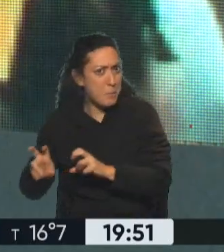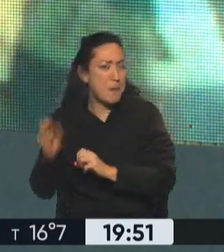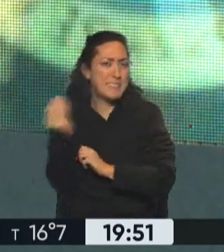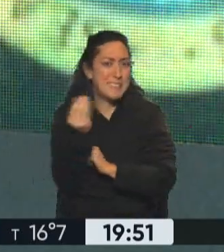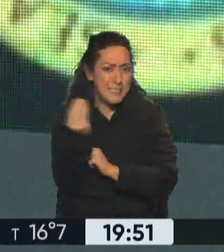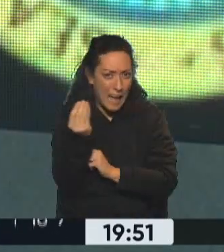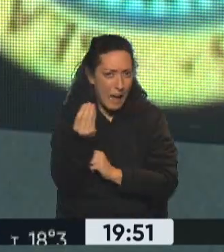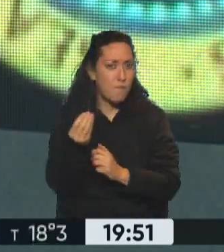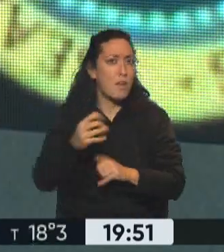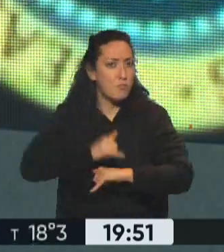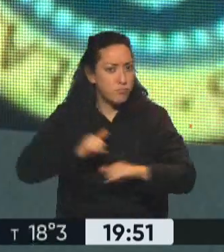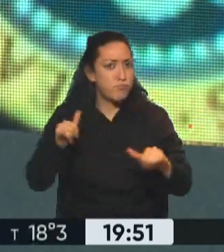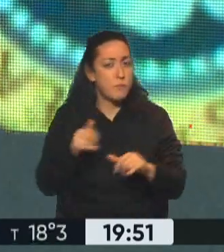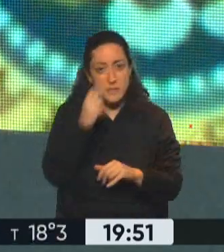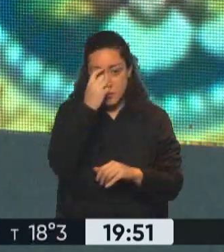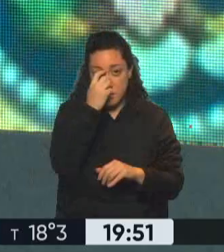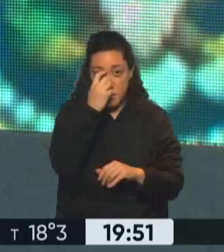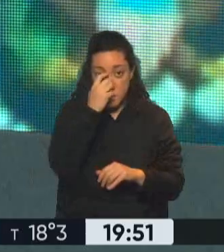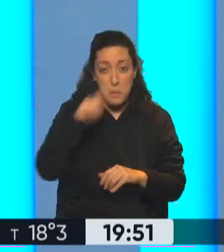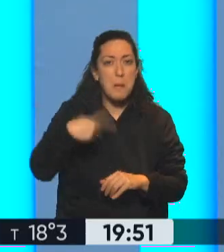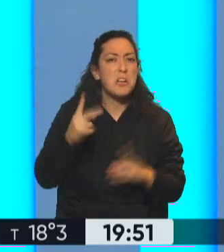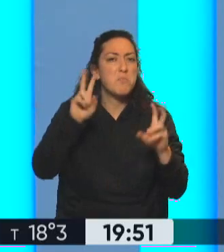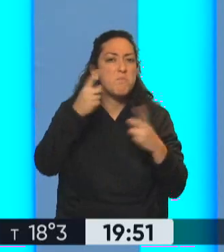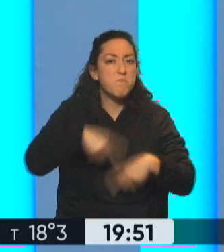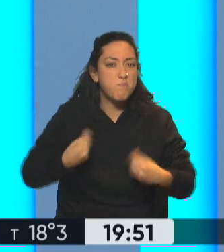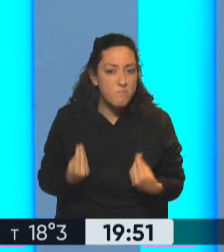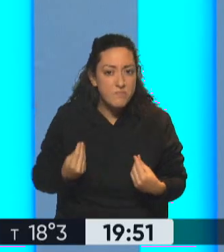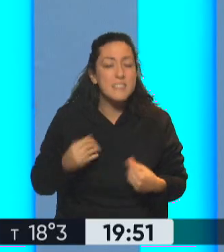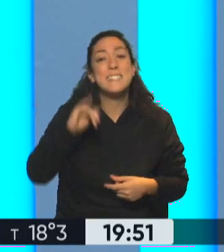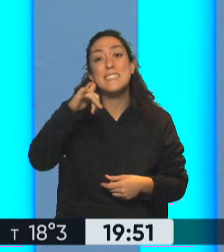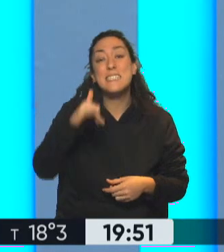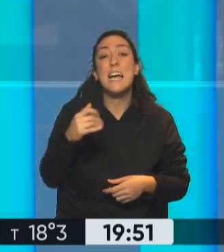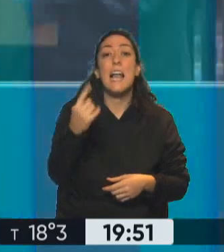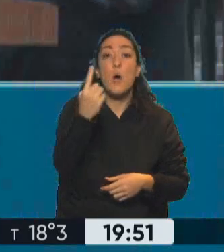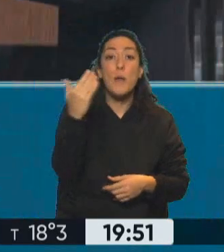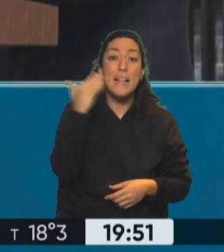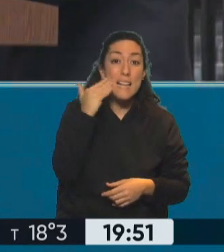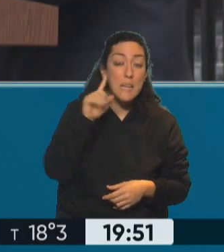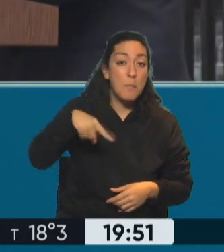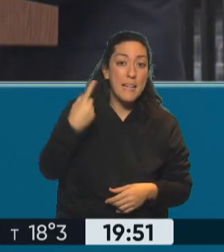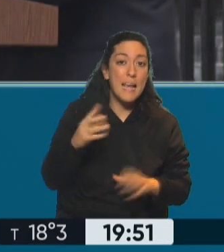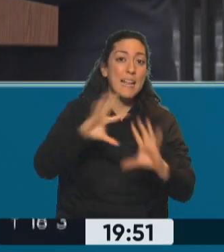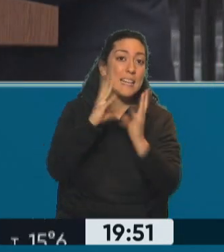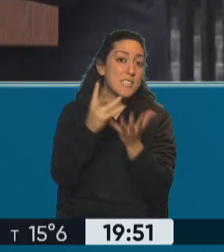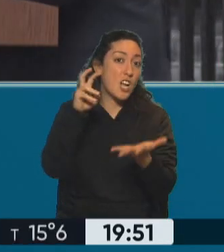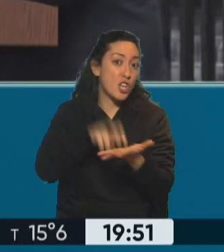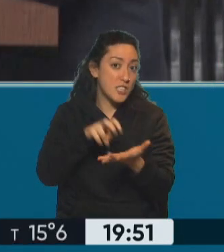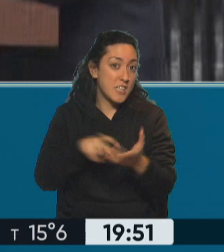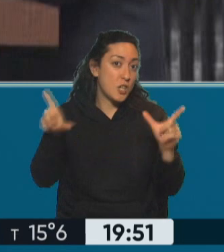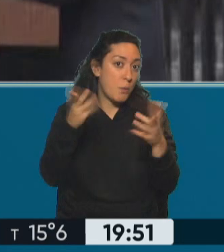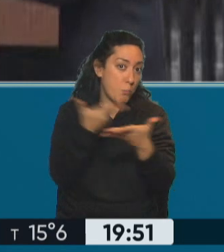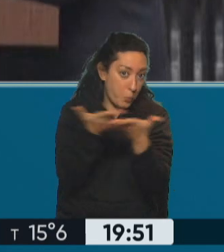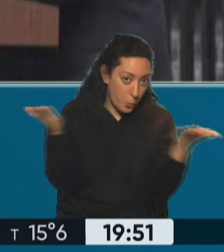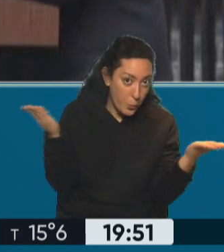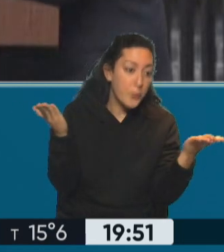sábado. Contanos un poquito qué vamos a ver mañana. Sí, Diana, mañana a las 13, el noticiero internacional de la TV Pública, vamos a